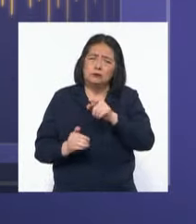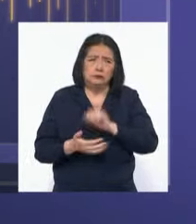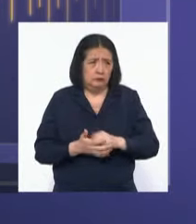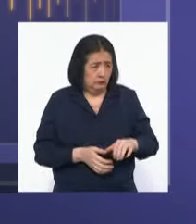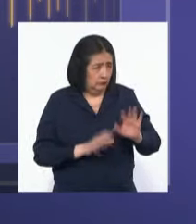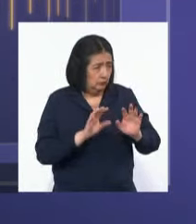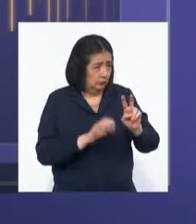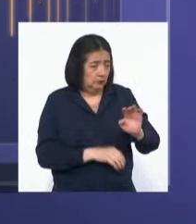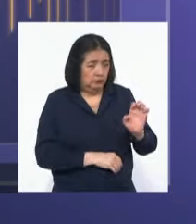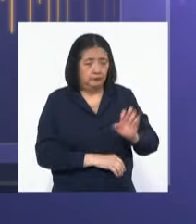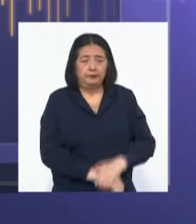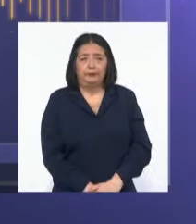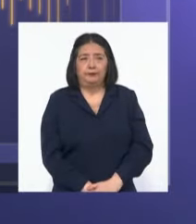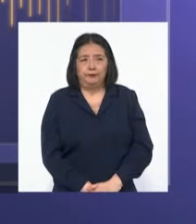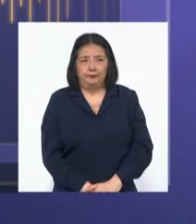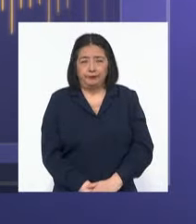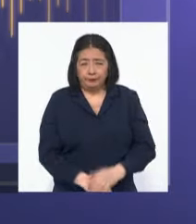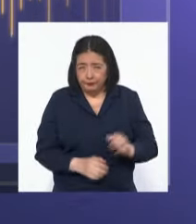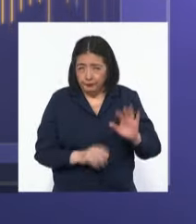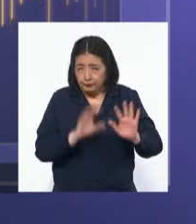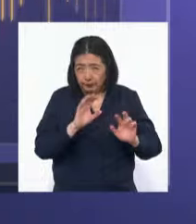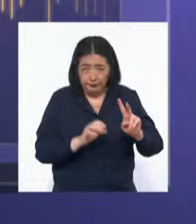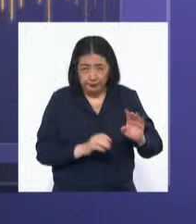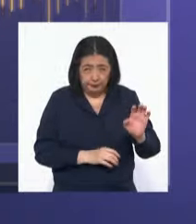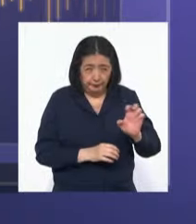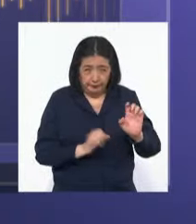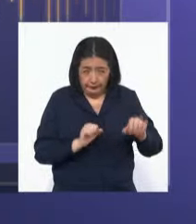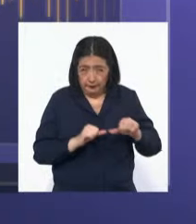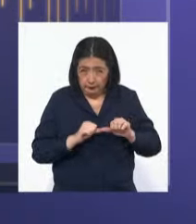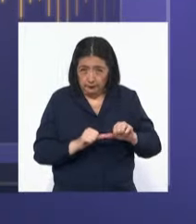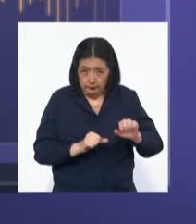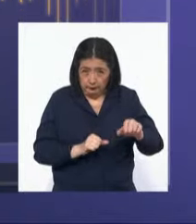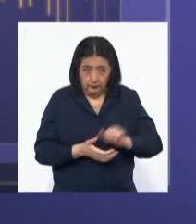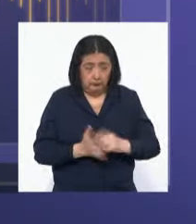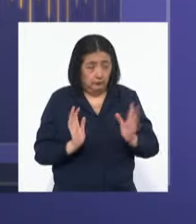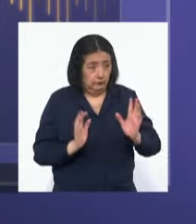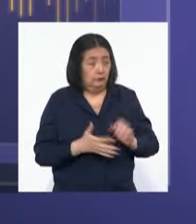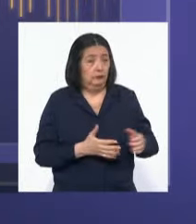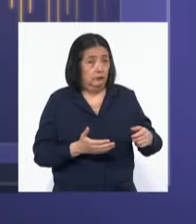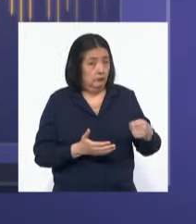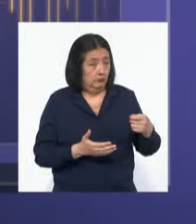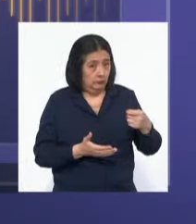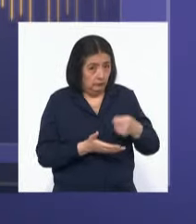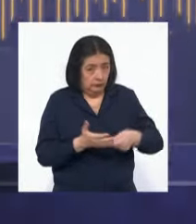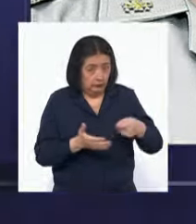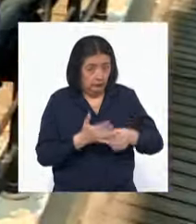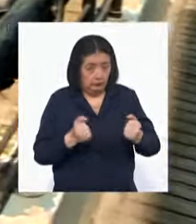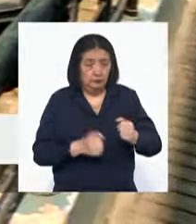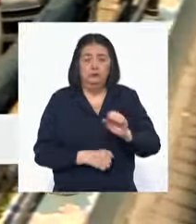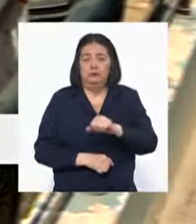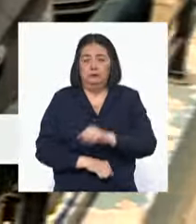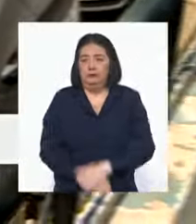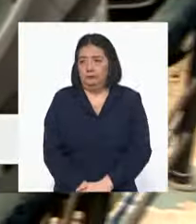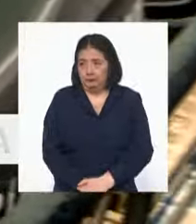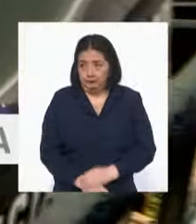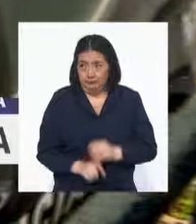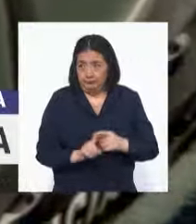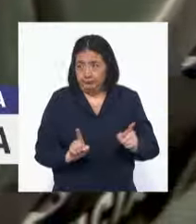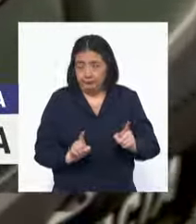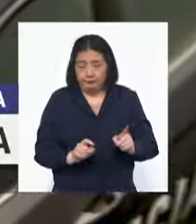de enero. El 12 de enero. Y hasta el 12 de enero creo que seguía en pie a hacer el renting, ¿verdad? Sí. Sin